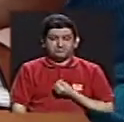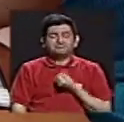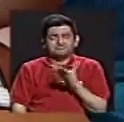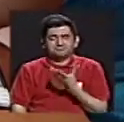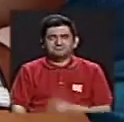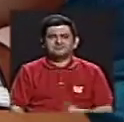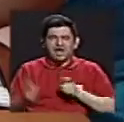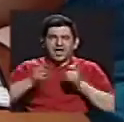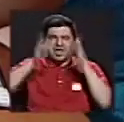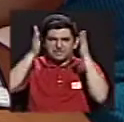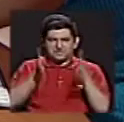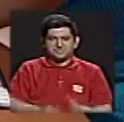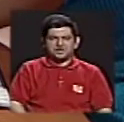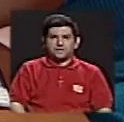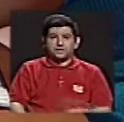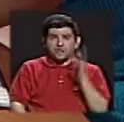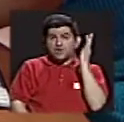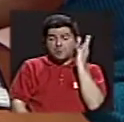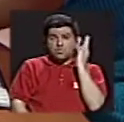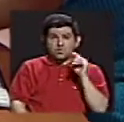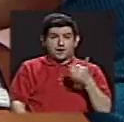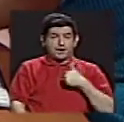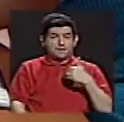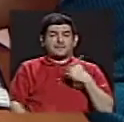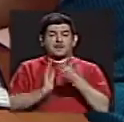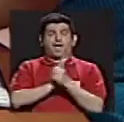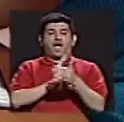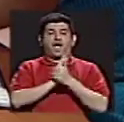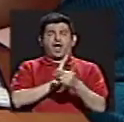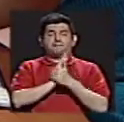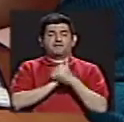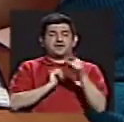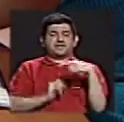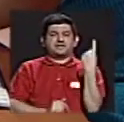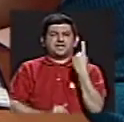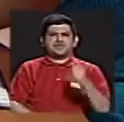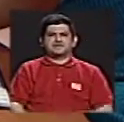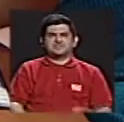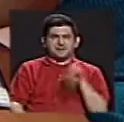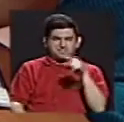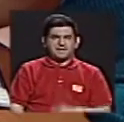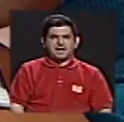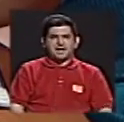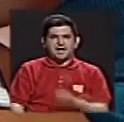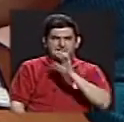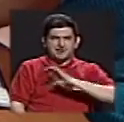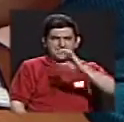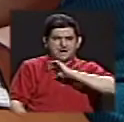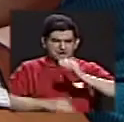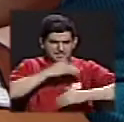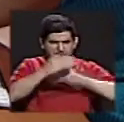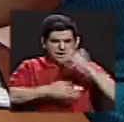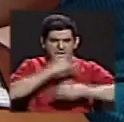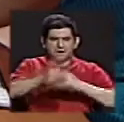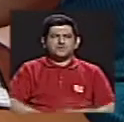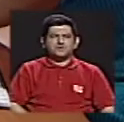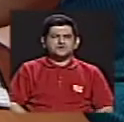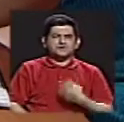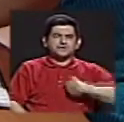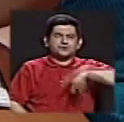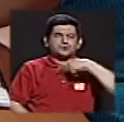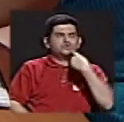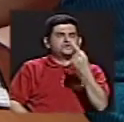los administradores, es que la mujer es la que tiene la habilidad de tener siempre la estética en relación a los procesos de cirugías, ¿verdad? Lo que